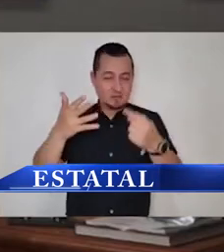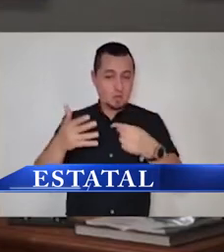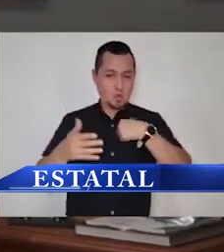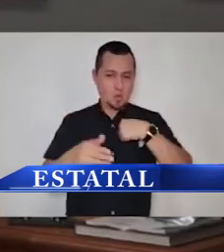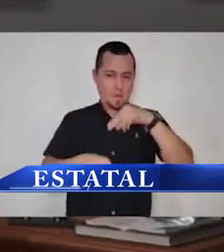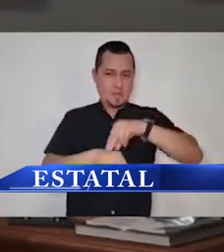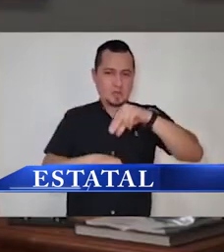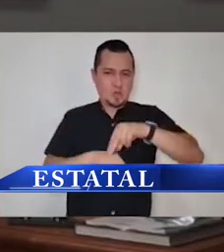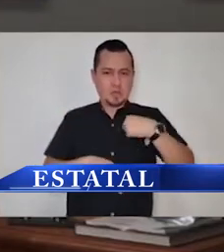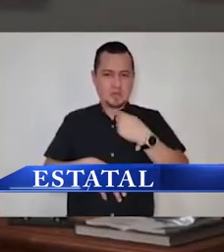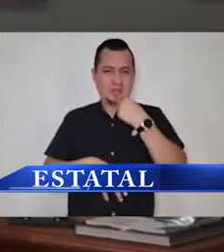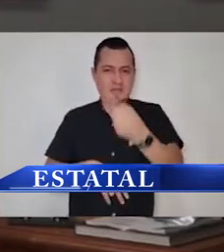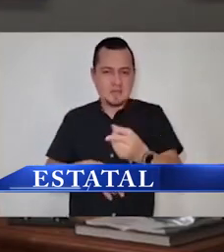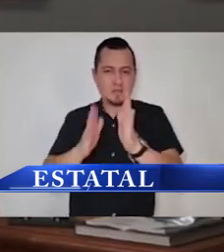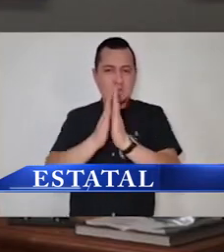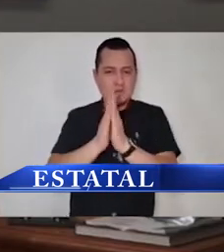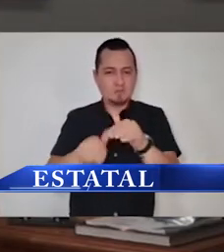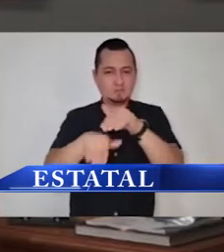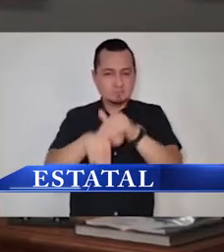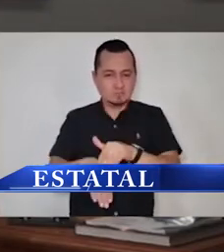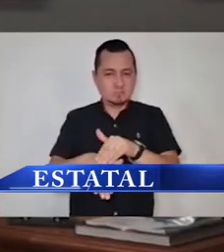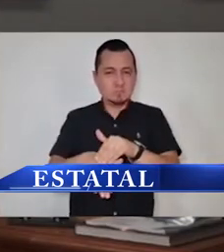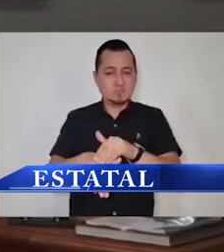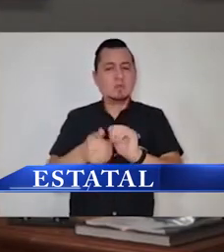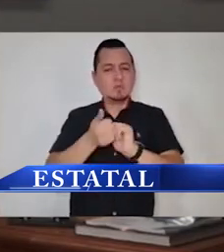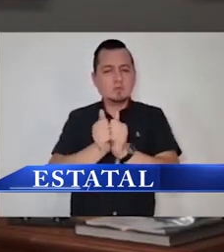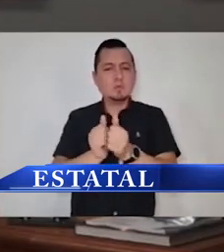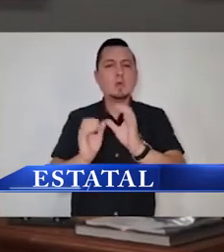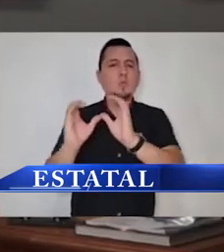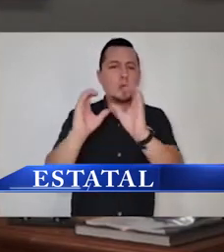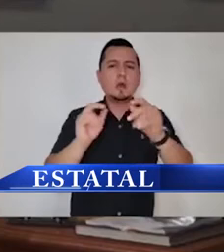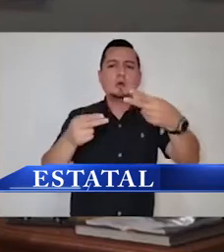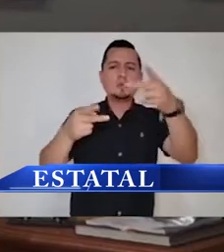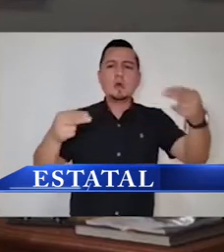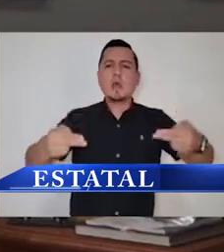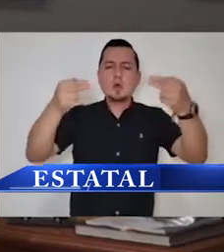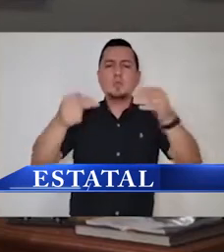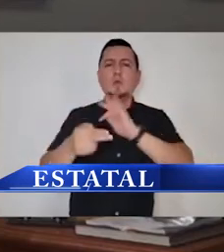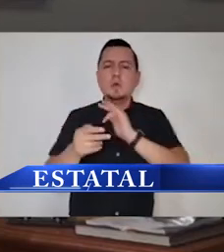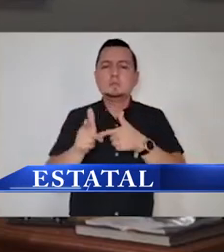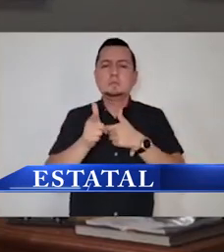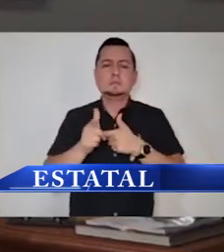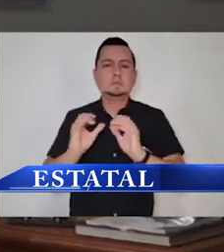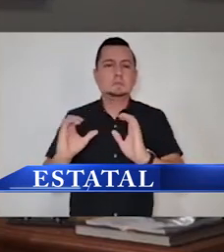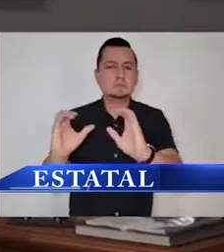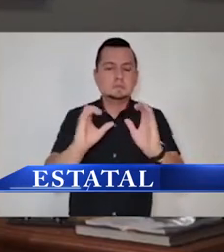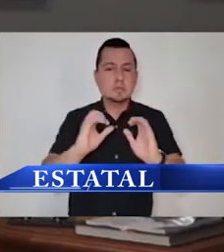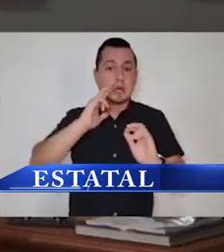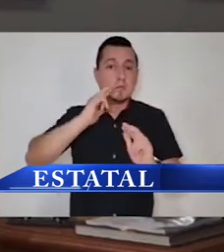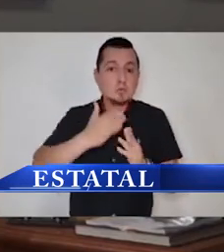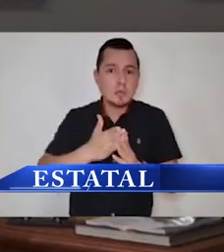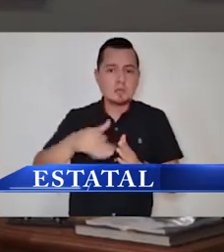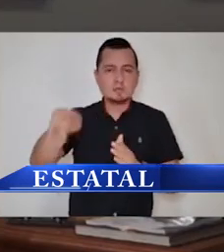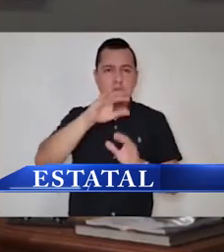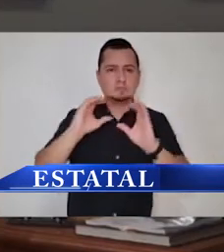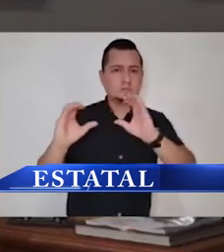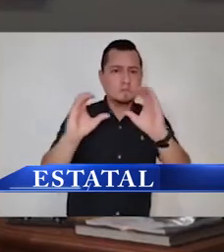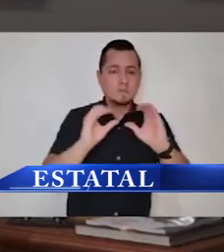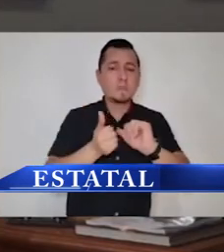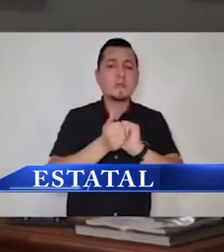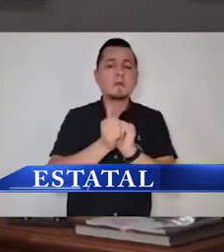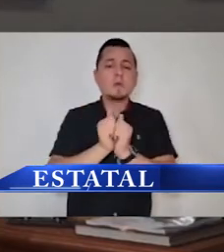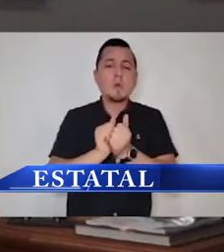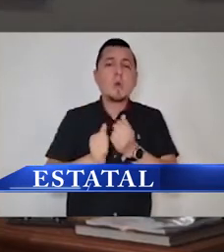como médico les he dado, transitaremos con una economía en recuperación y una sociedad